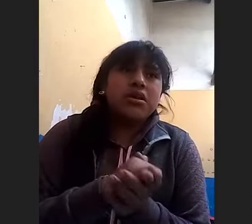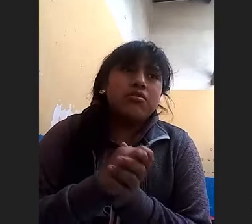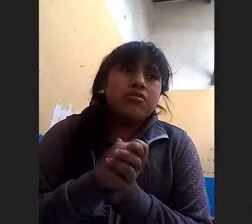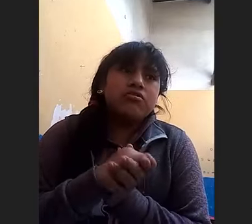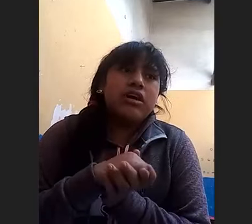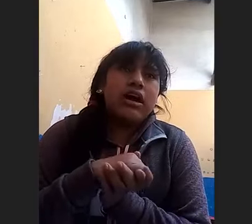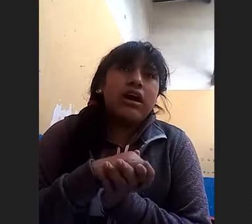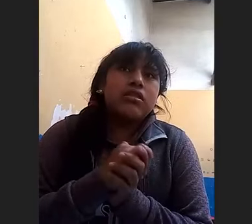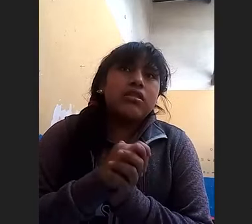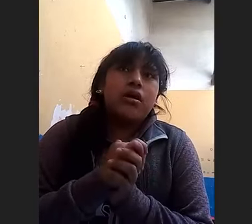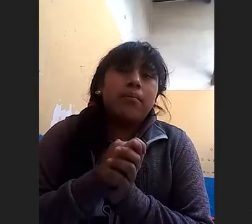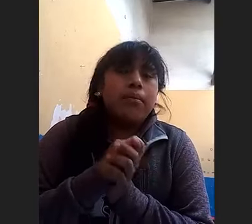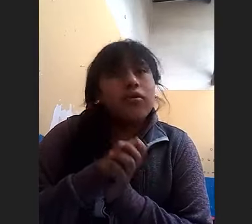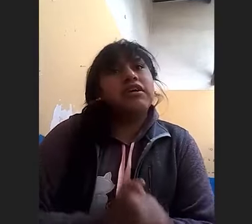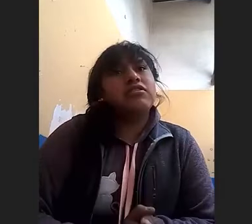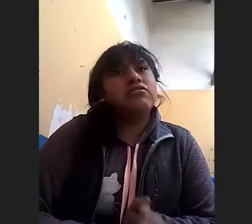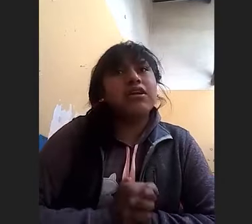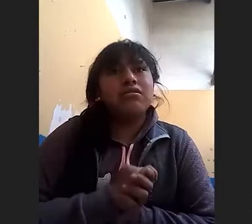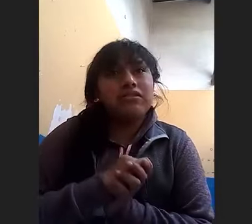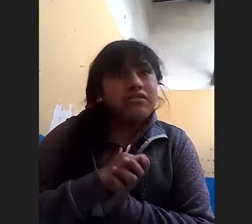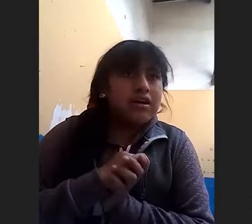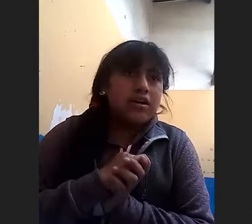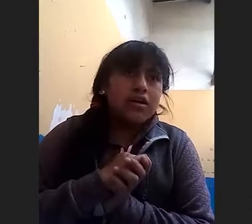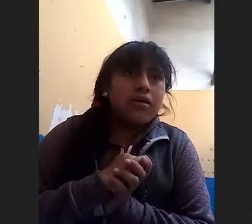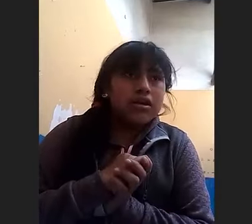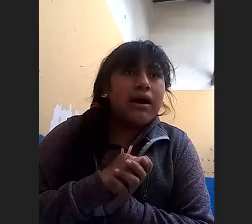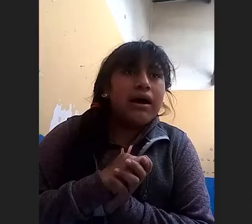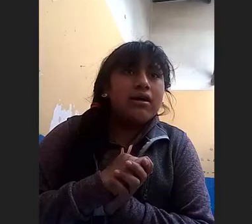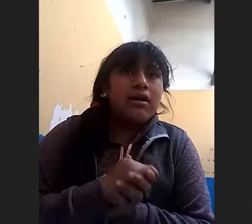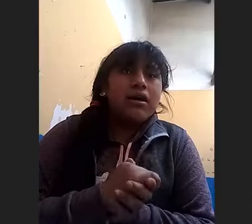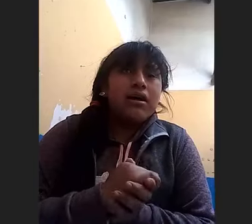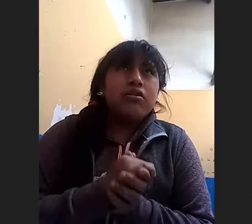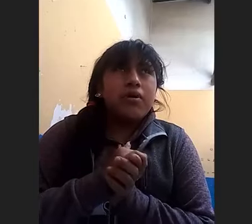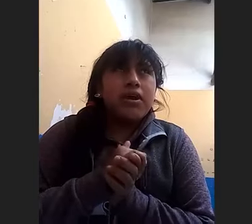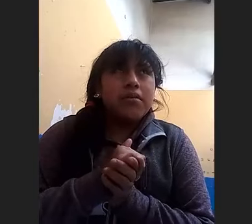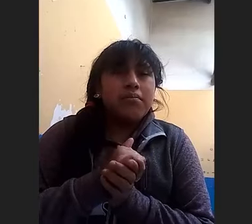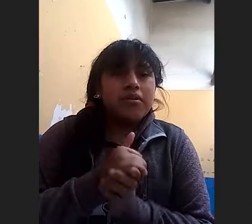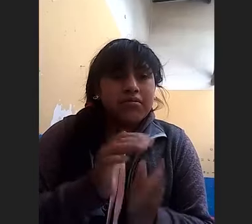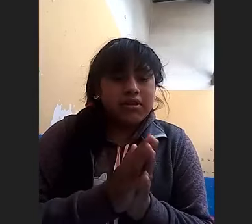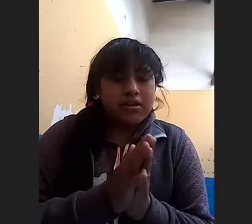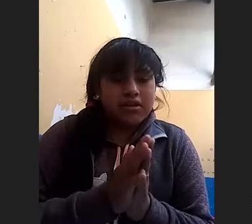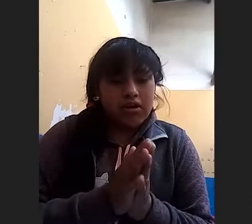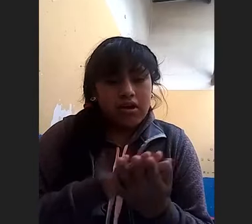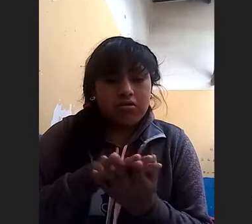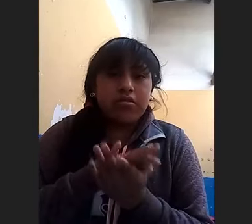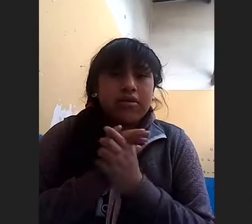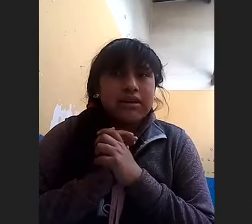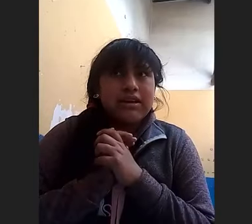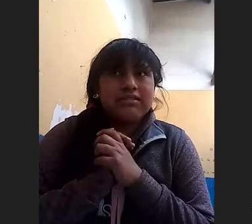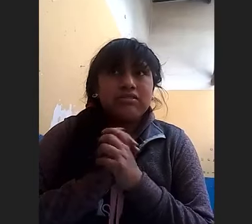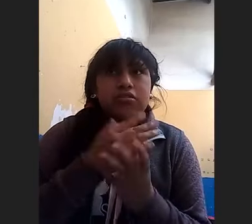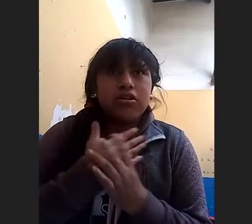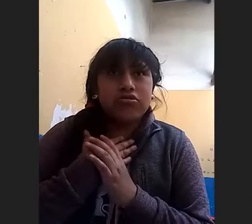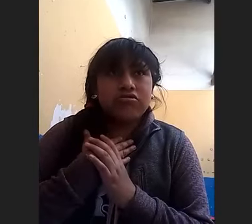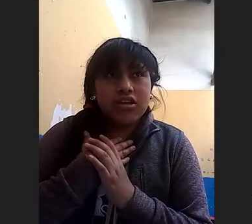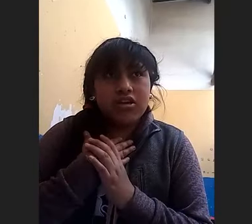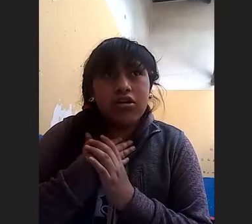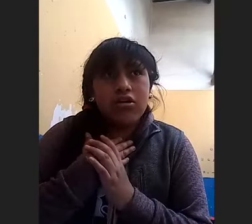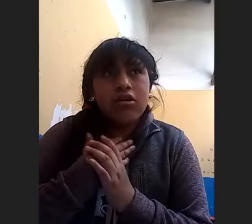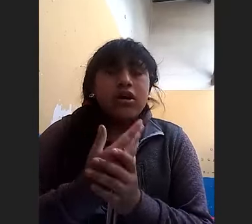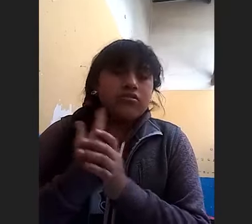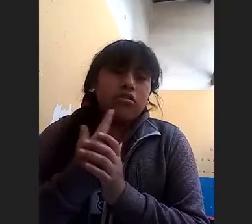otros ya tampoco estaba estudiando y se están yendo a trabajar yo cumplo también tengo cuatro hermanas conmigo son